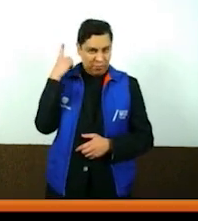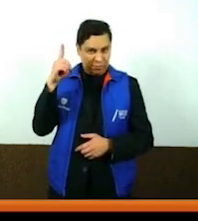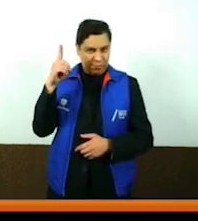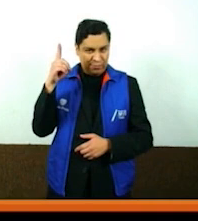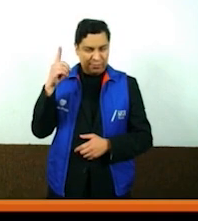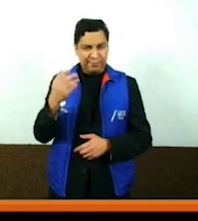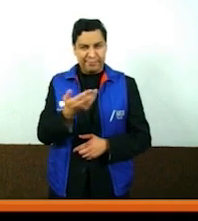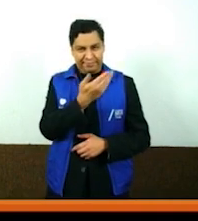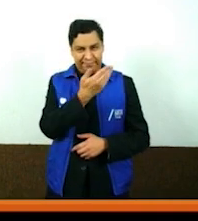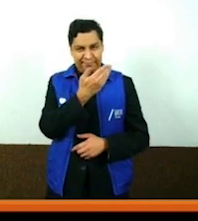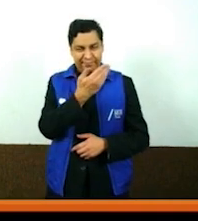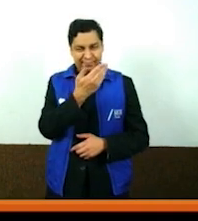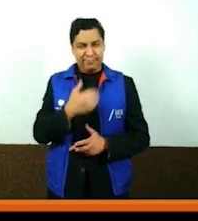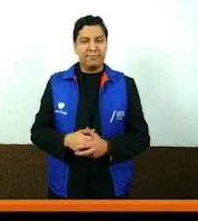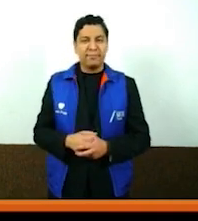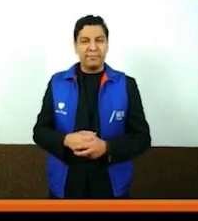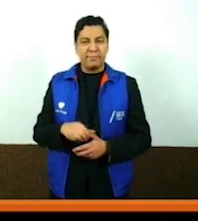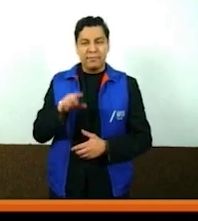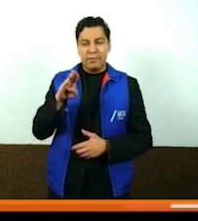Durango,